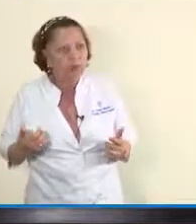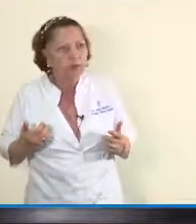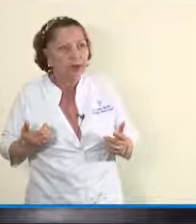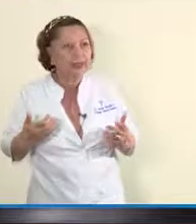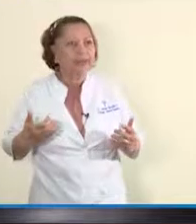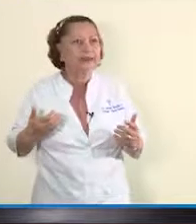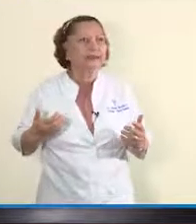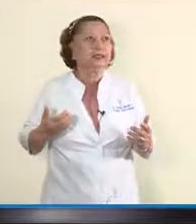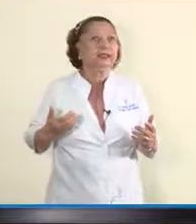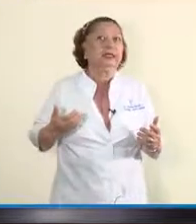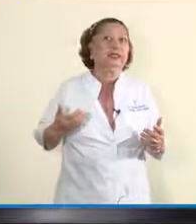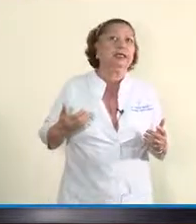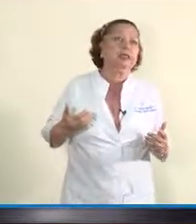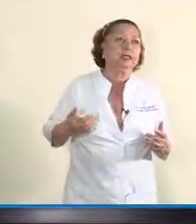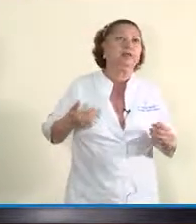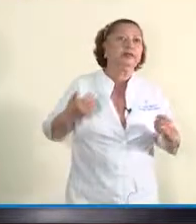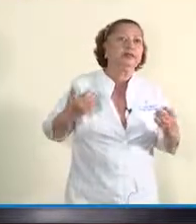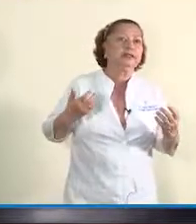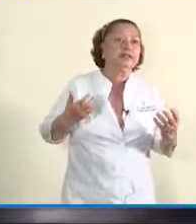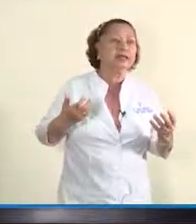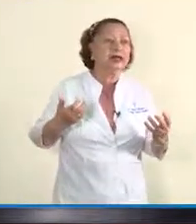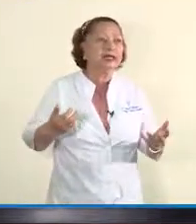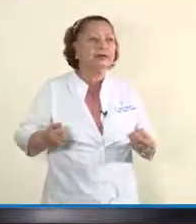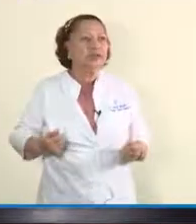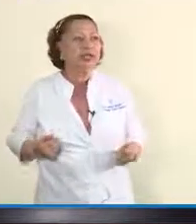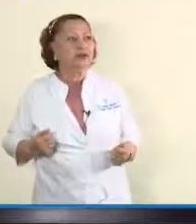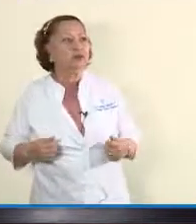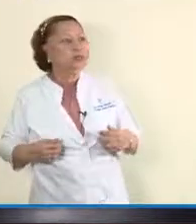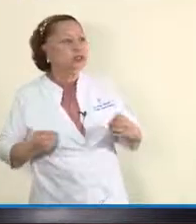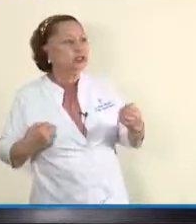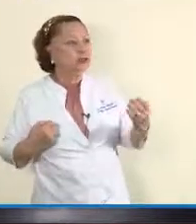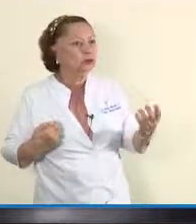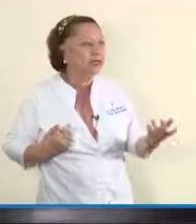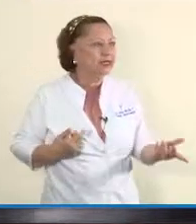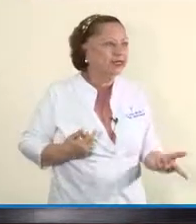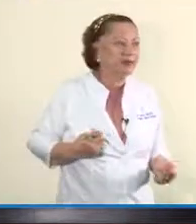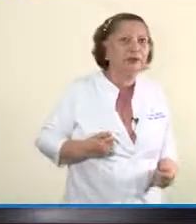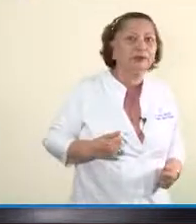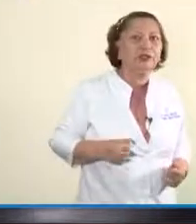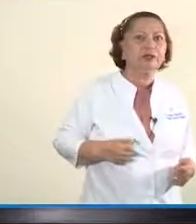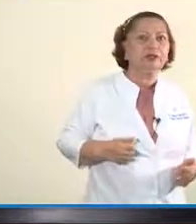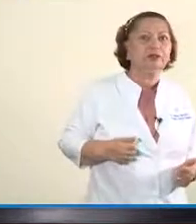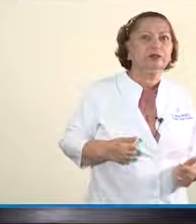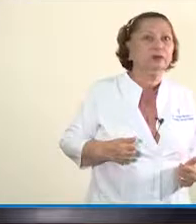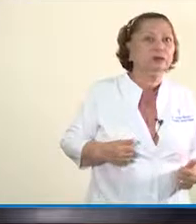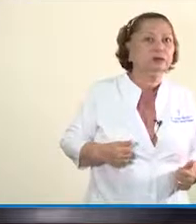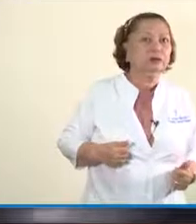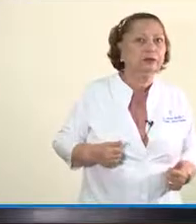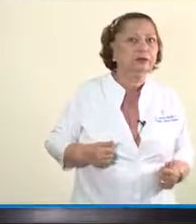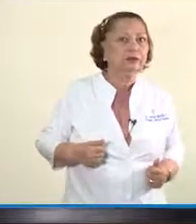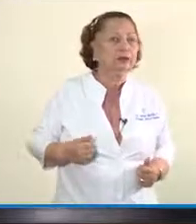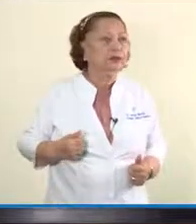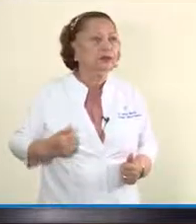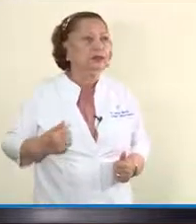un poco más, se puede decir más liviano, un poquito más de conocimiento,